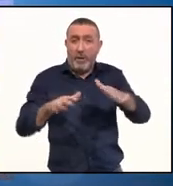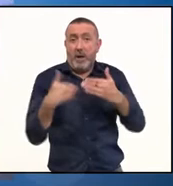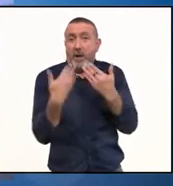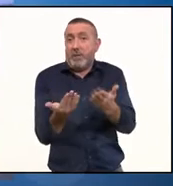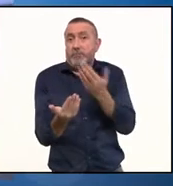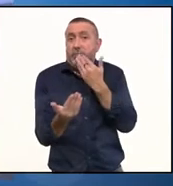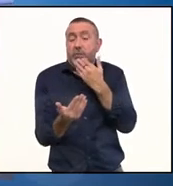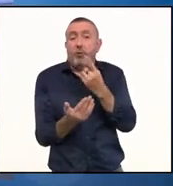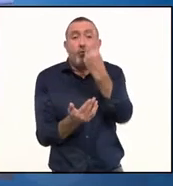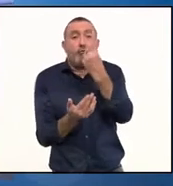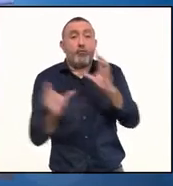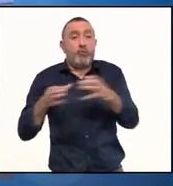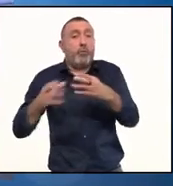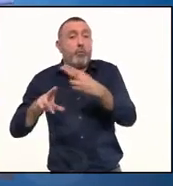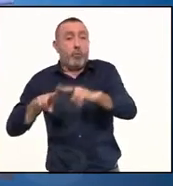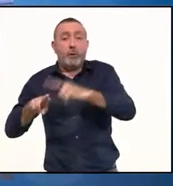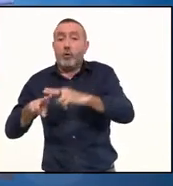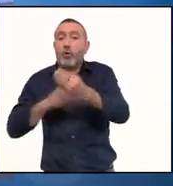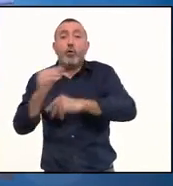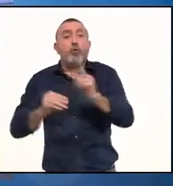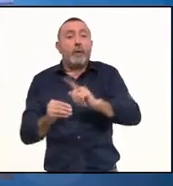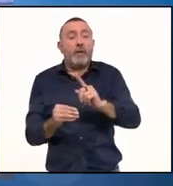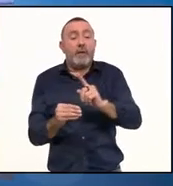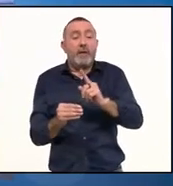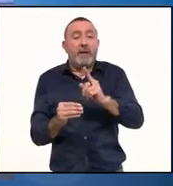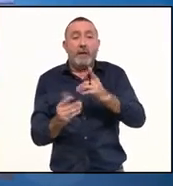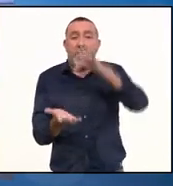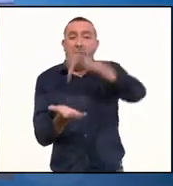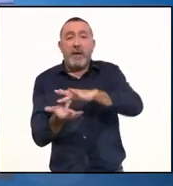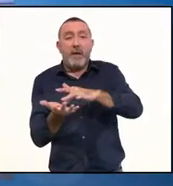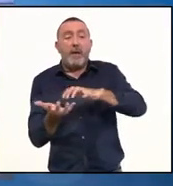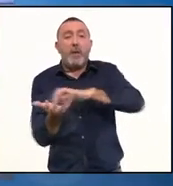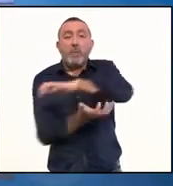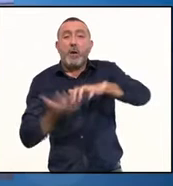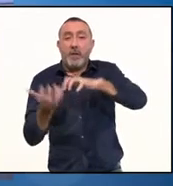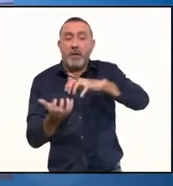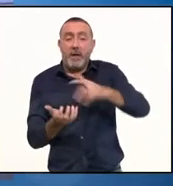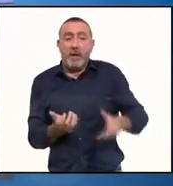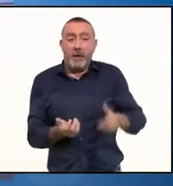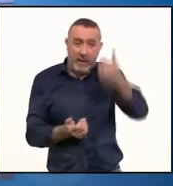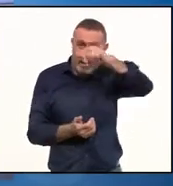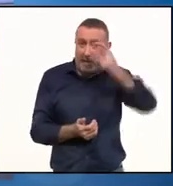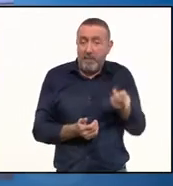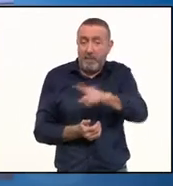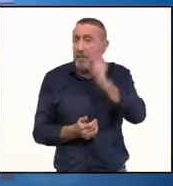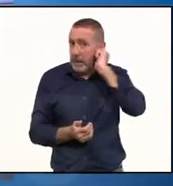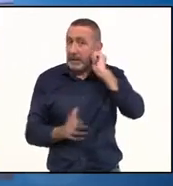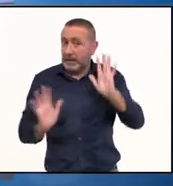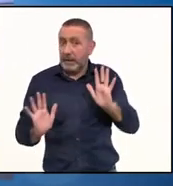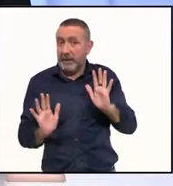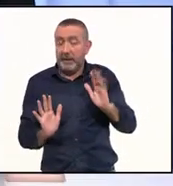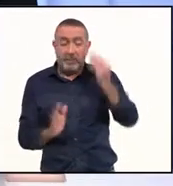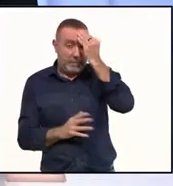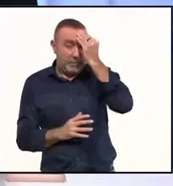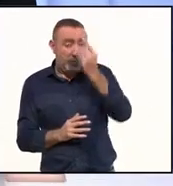celebrando el día de la habilidad de género hoy no de la violencia machista que sería tal vez lo más apropiado yo no sé si es más difícil yo siempre creo que